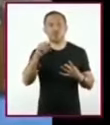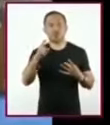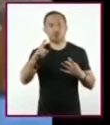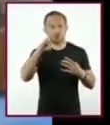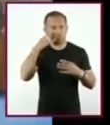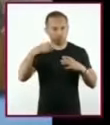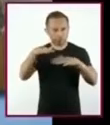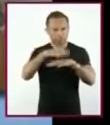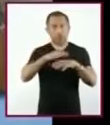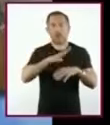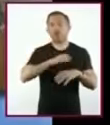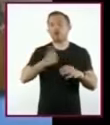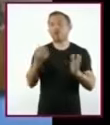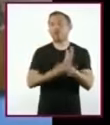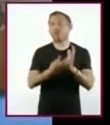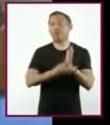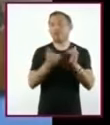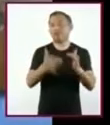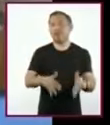pesados, plomo,